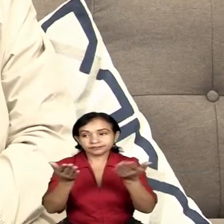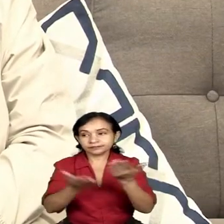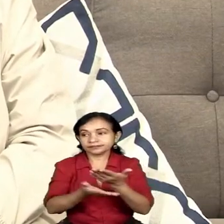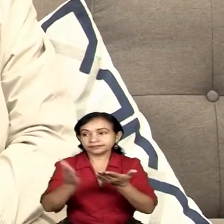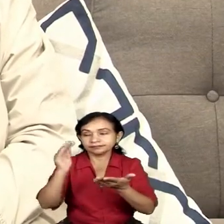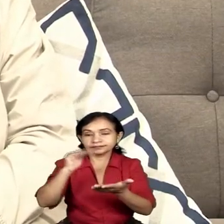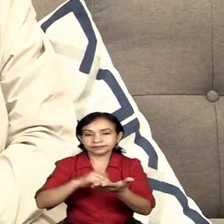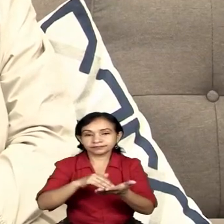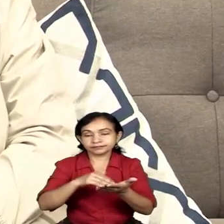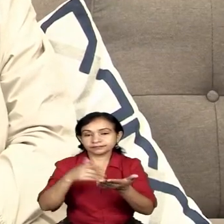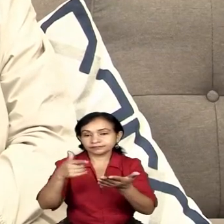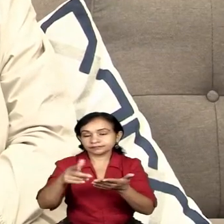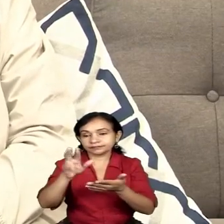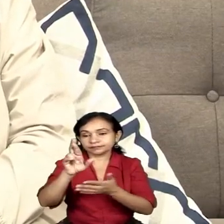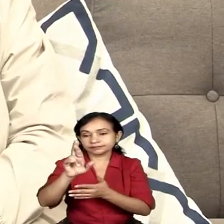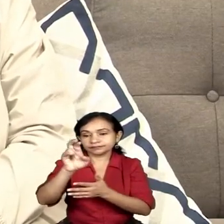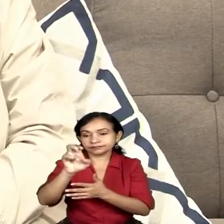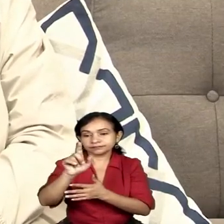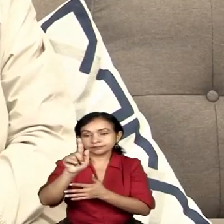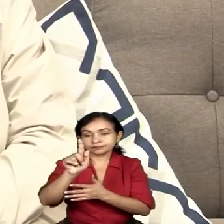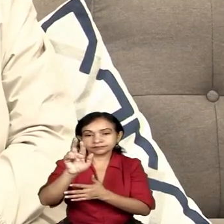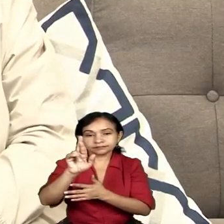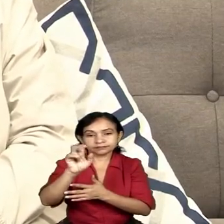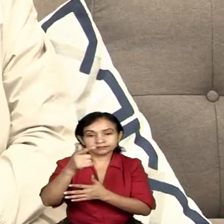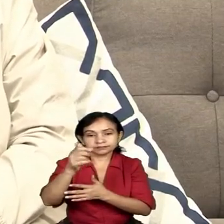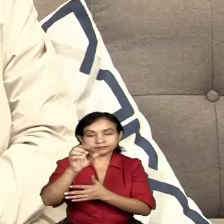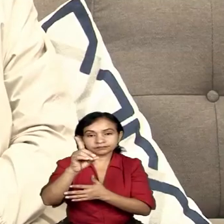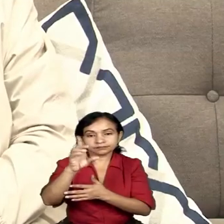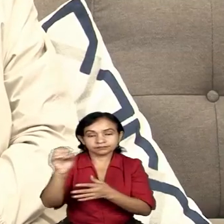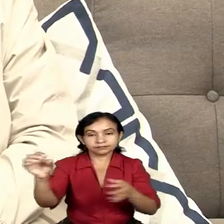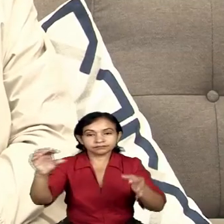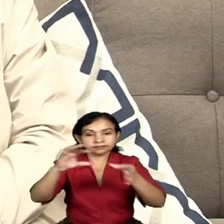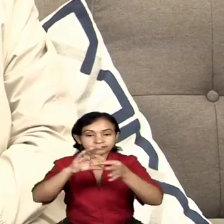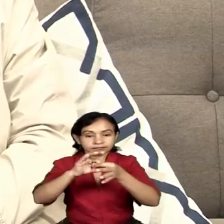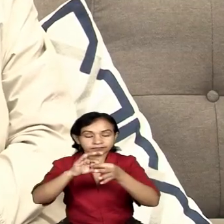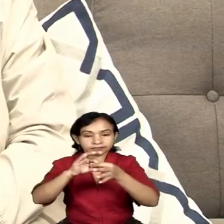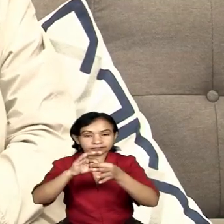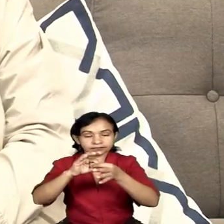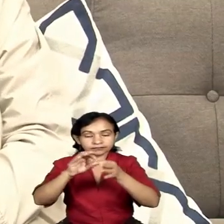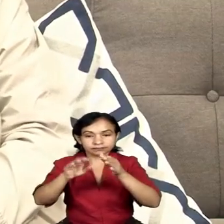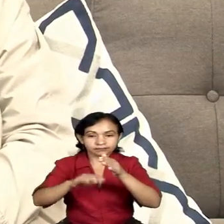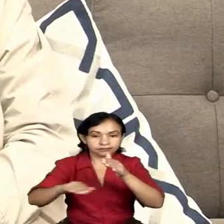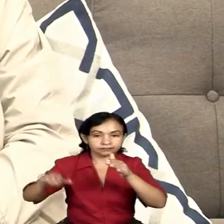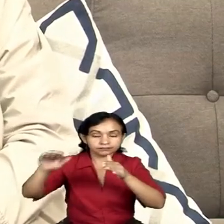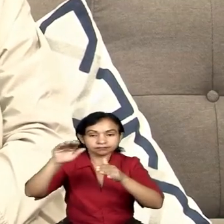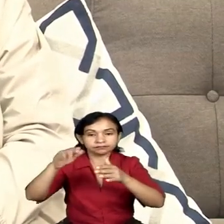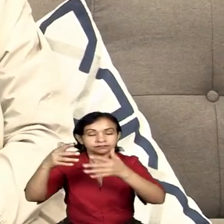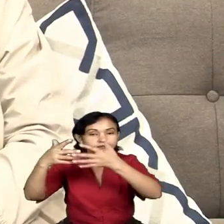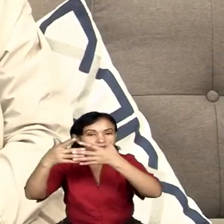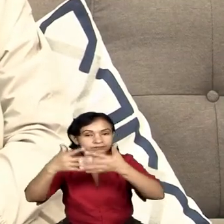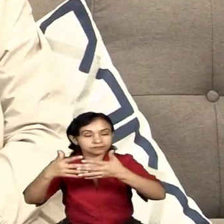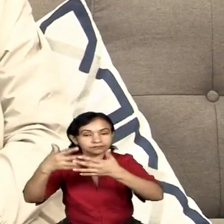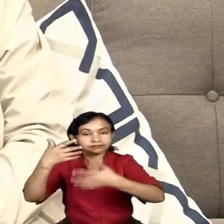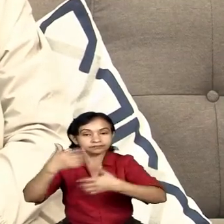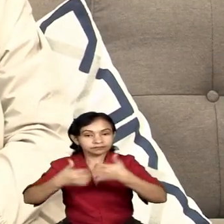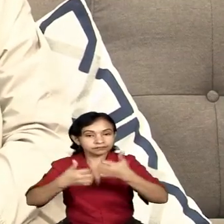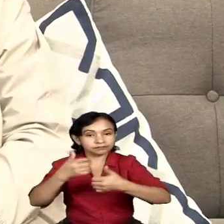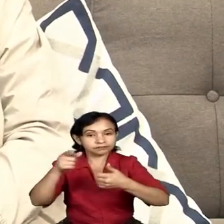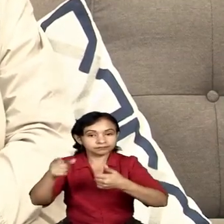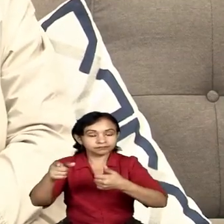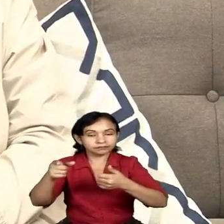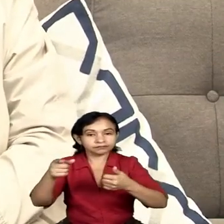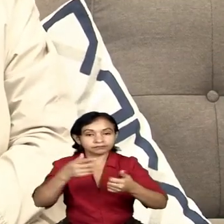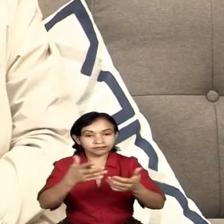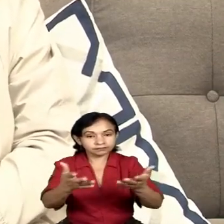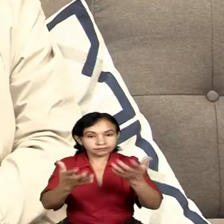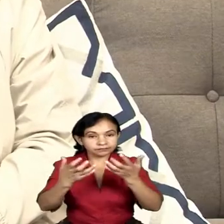fuerzas retrógradas nicaragüenses son las que, aliadas con las más retrógradas de los Estados Unidos,